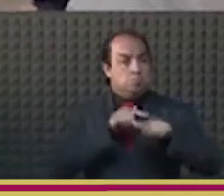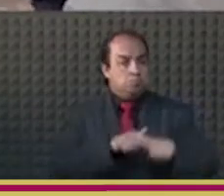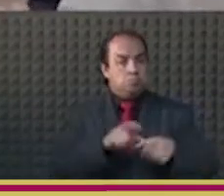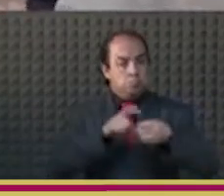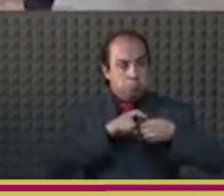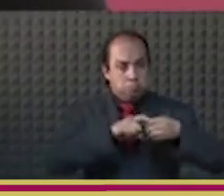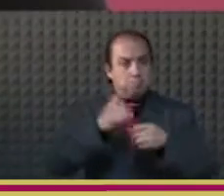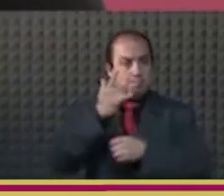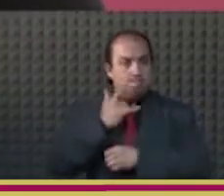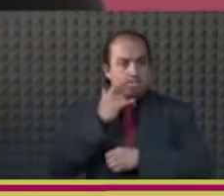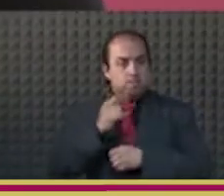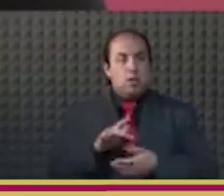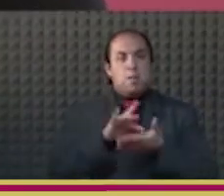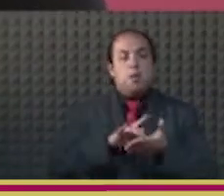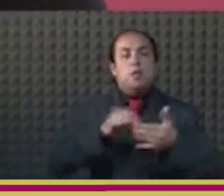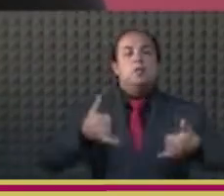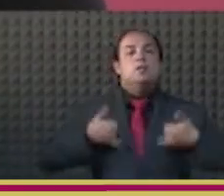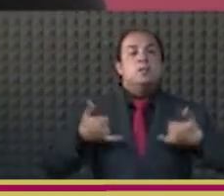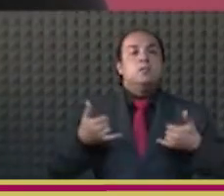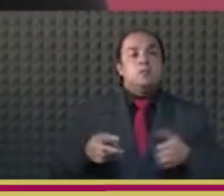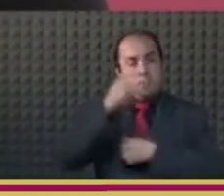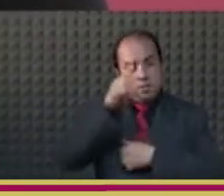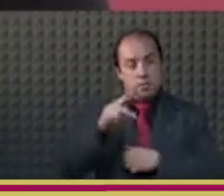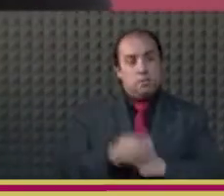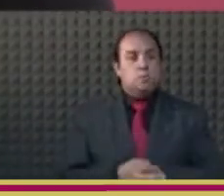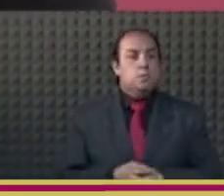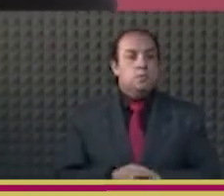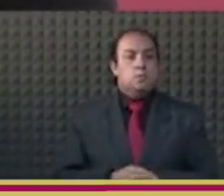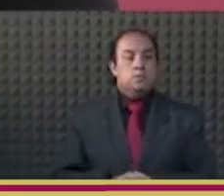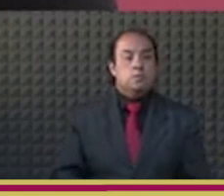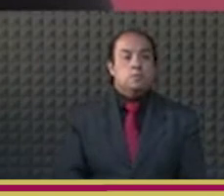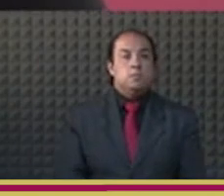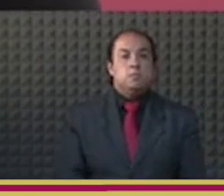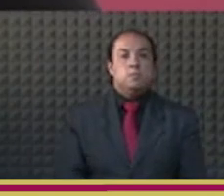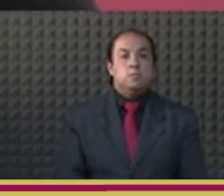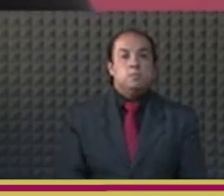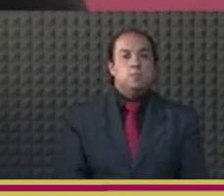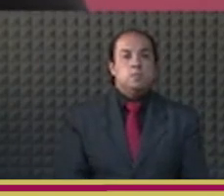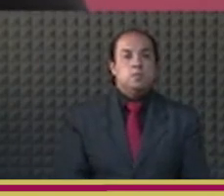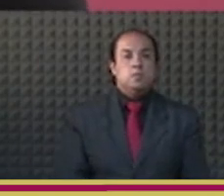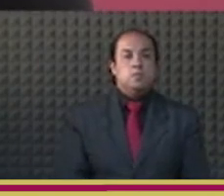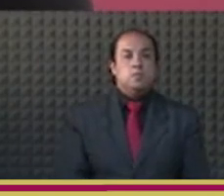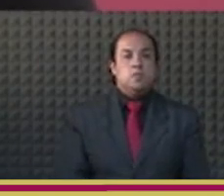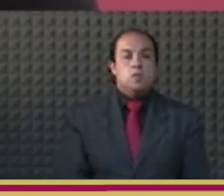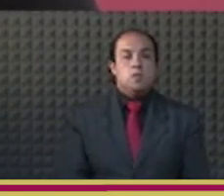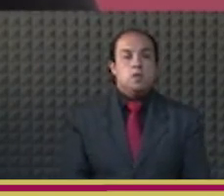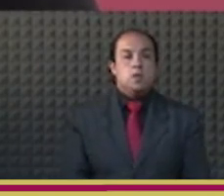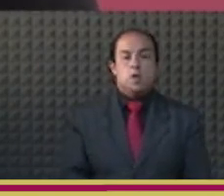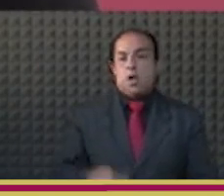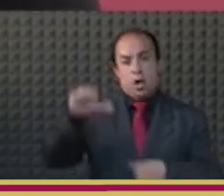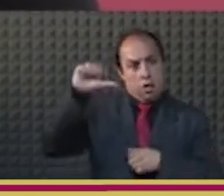pues sumando esfuerzos a favor de la juventud mexicana. No es una coincidencia que el día de